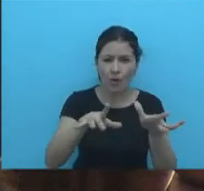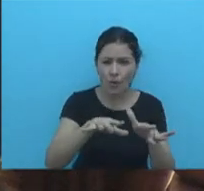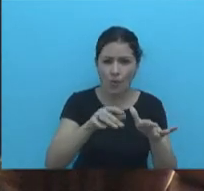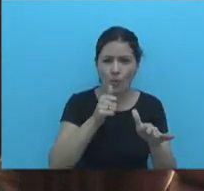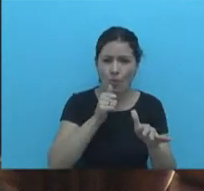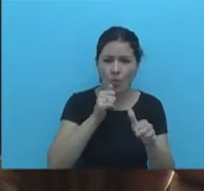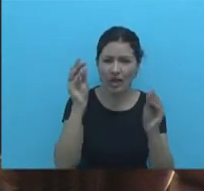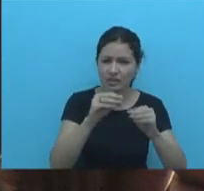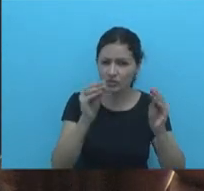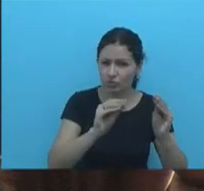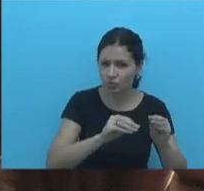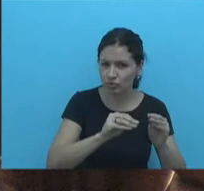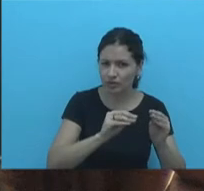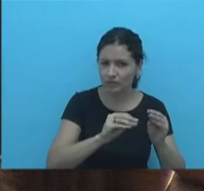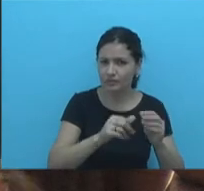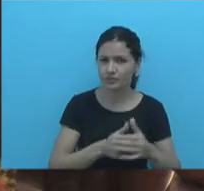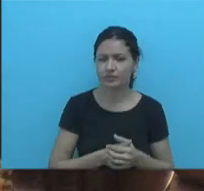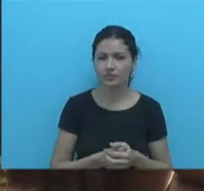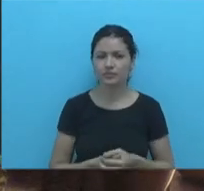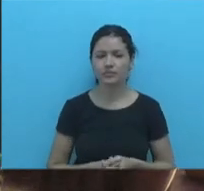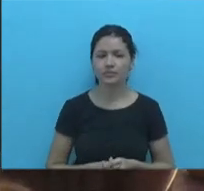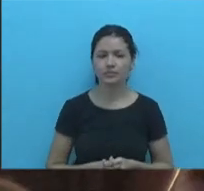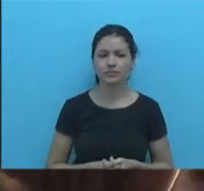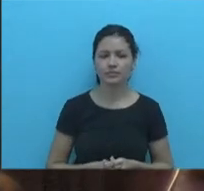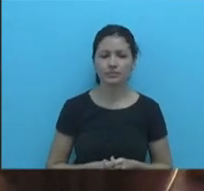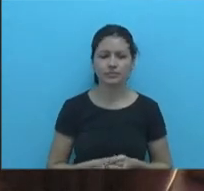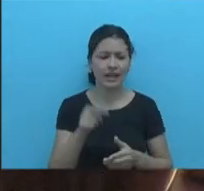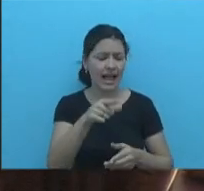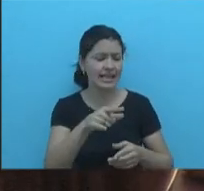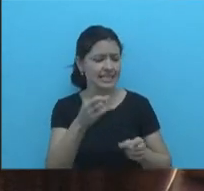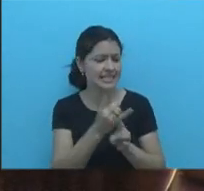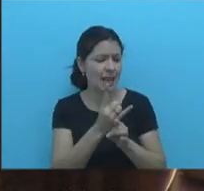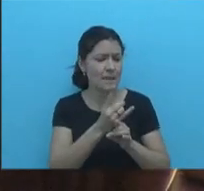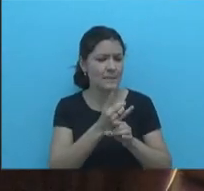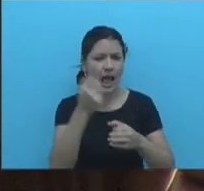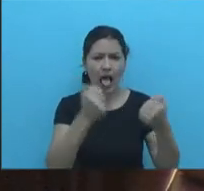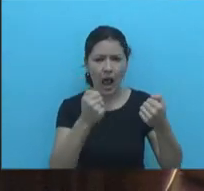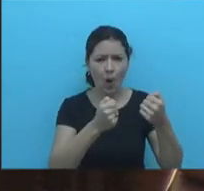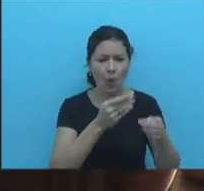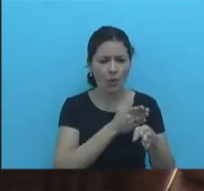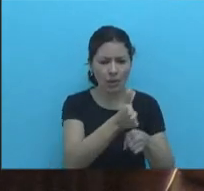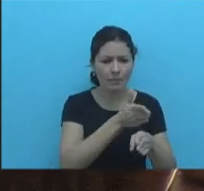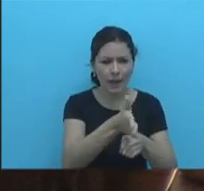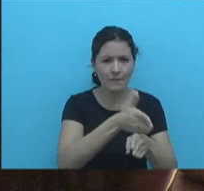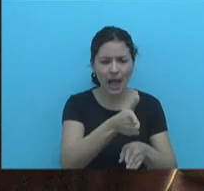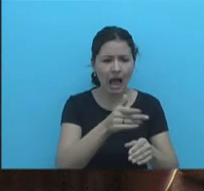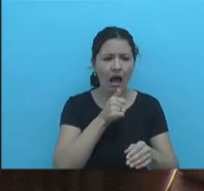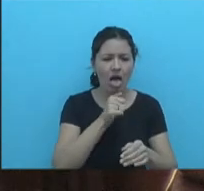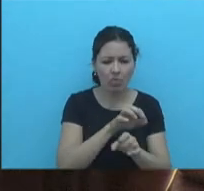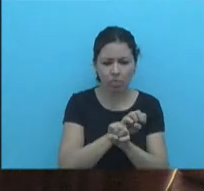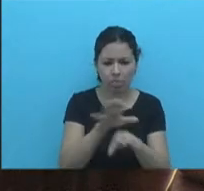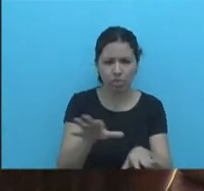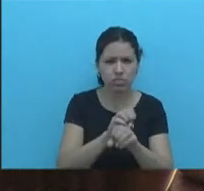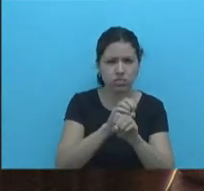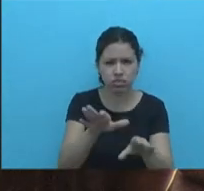contaminada. Un lugar en el que constantemente pasan autos y por días queda el líquido dando vueltas, el riesgo es